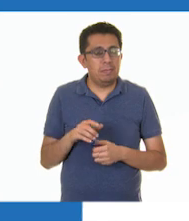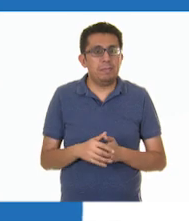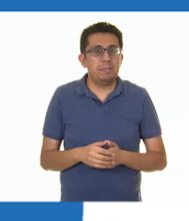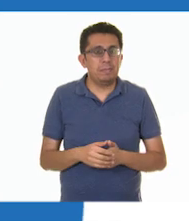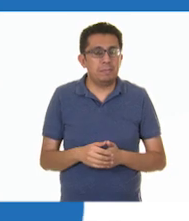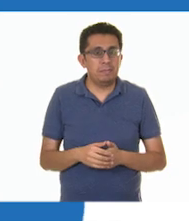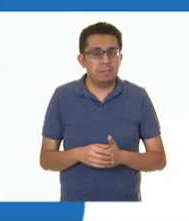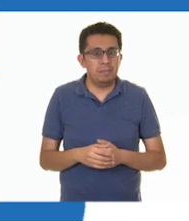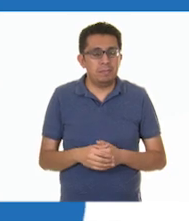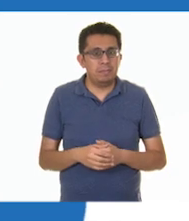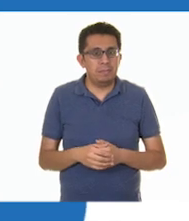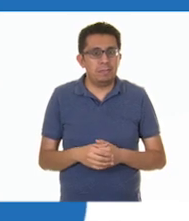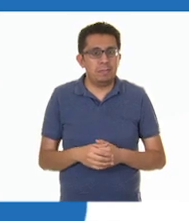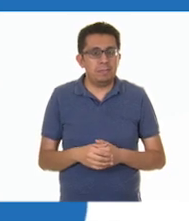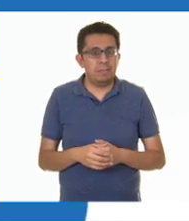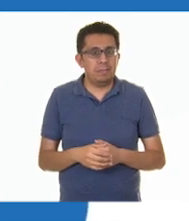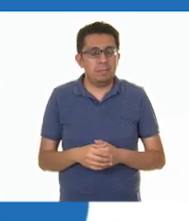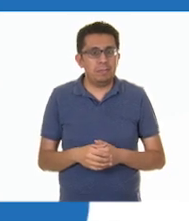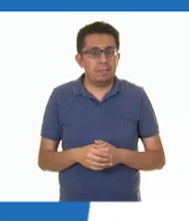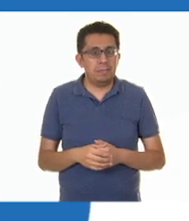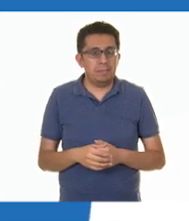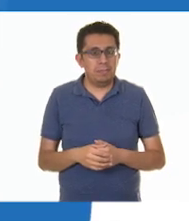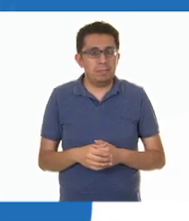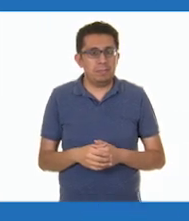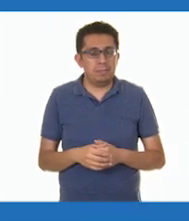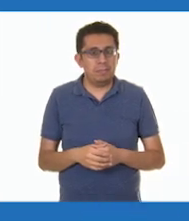5541-7204-13. 100 líneas.